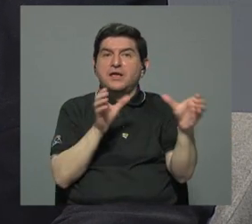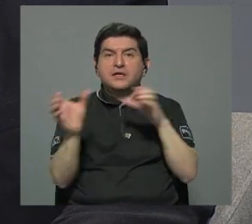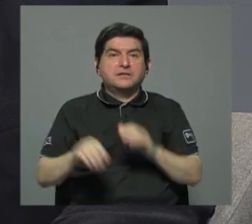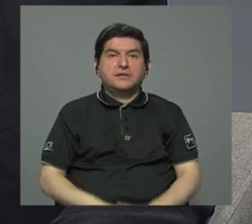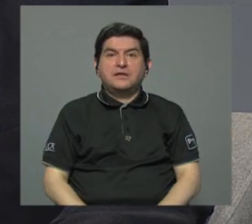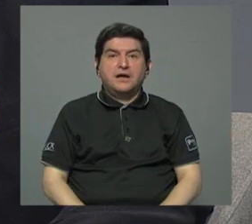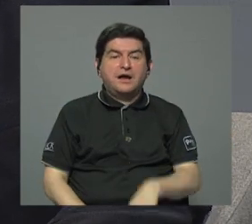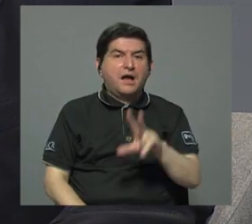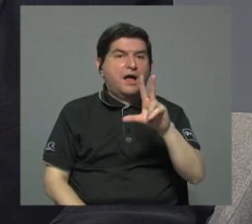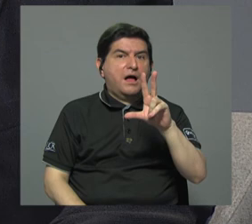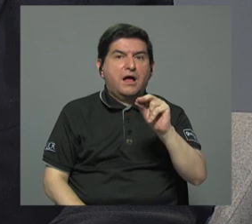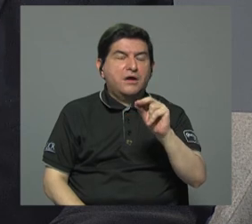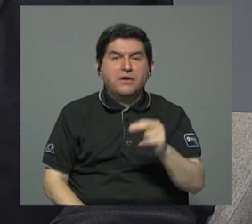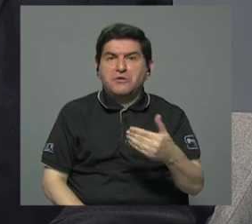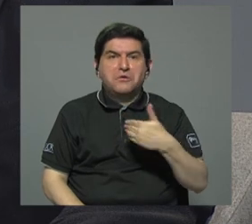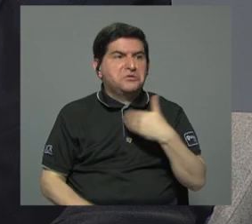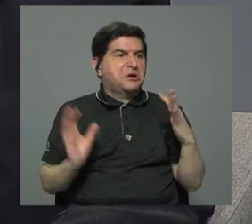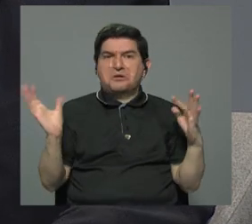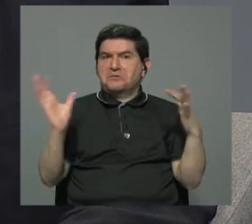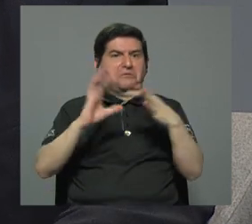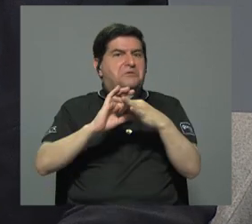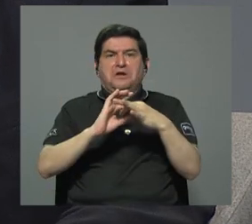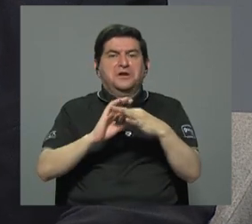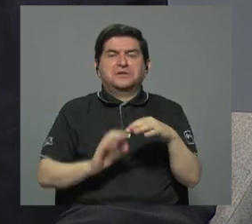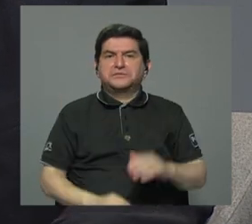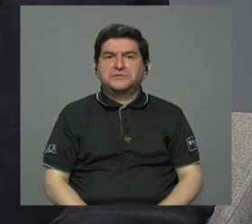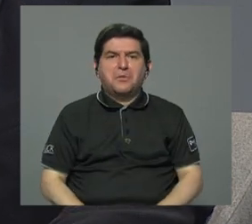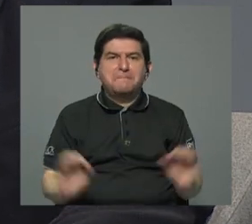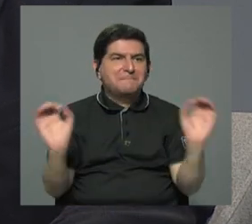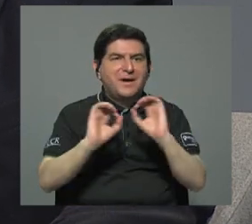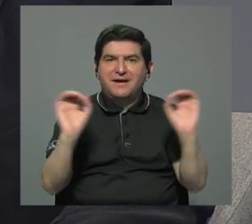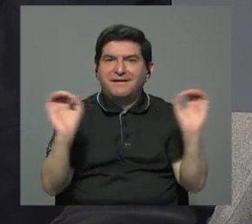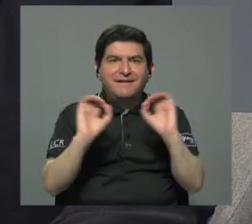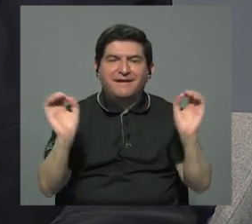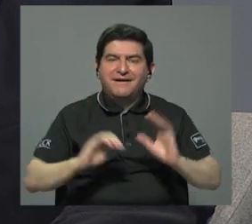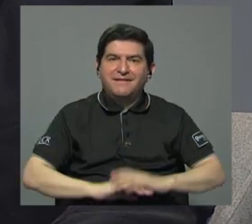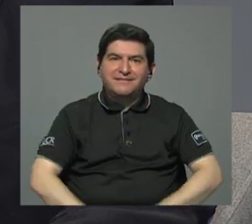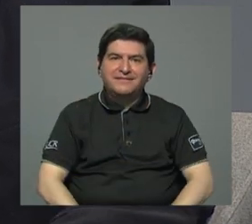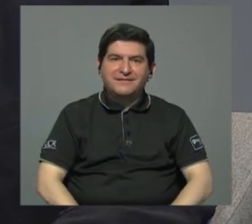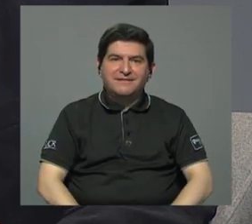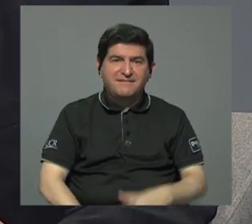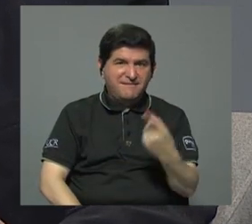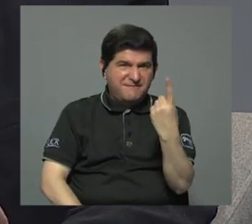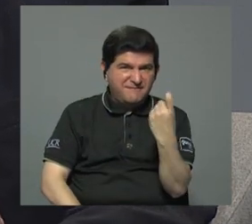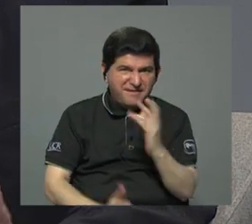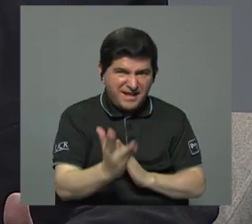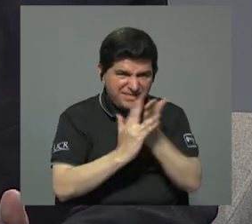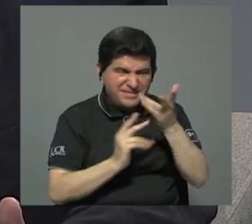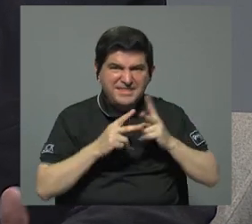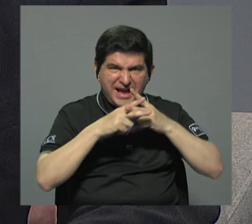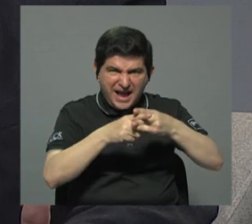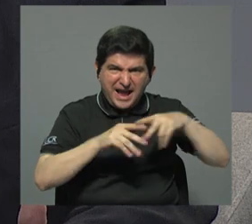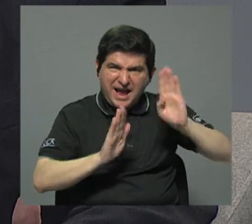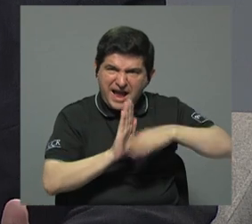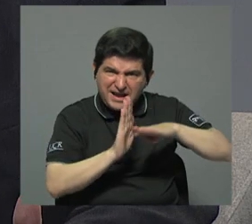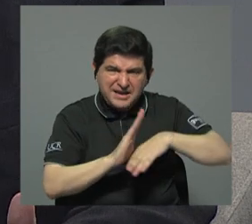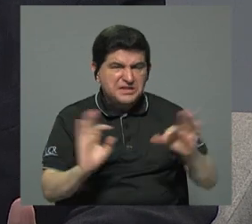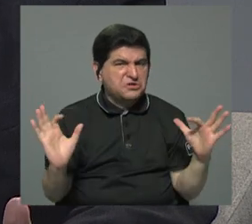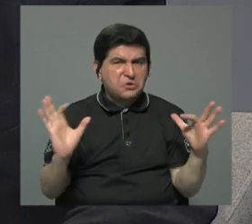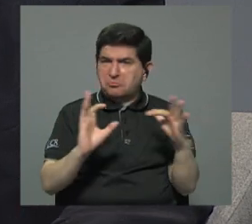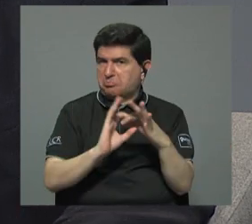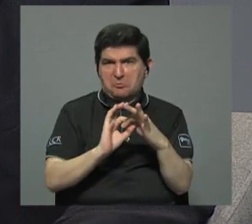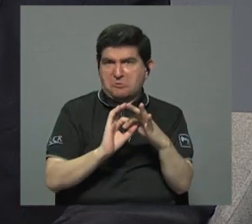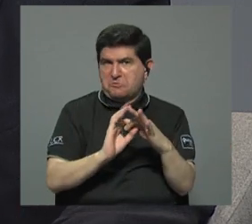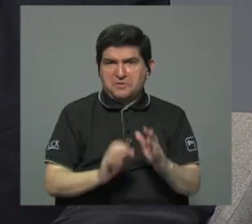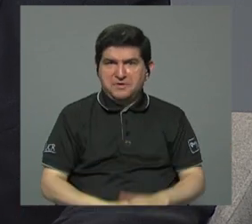con las contribuciones. No tienen nada que ver, desde esa lógica no tendrían nada que ver. La falta de un acceso a crédito barato no tiene nada que ver,